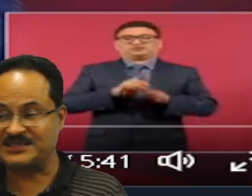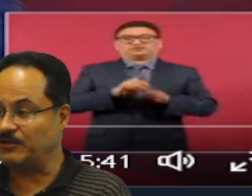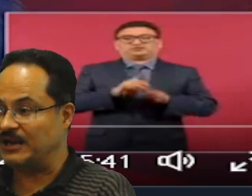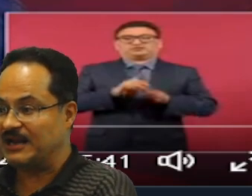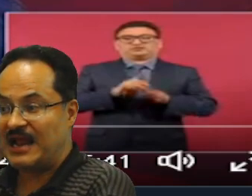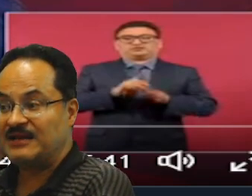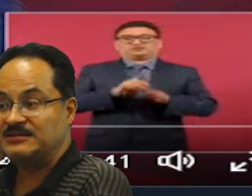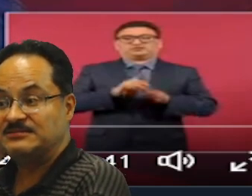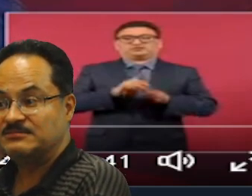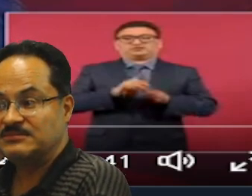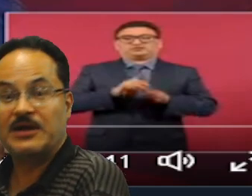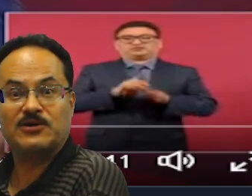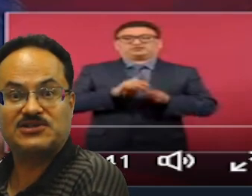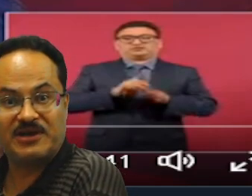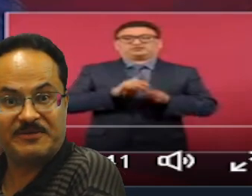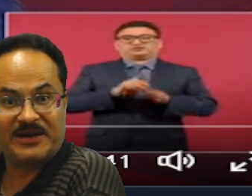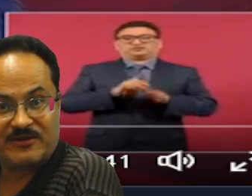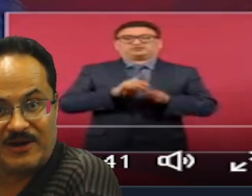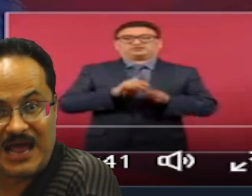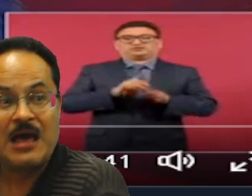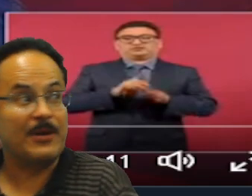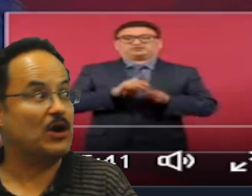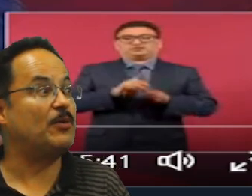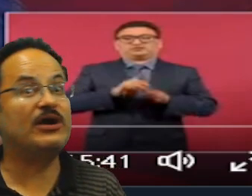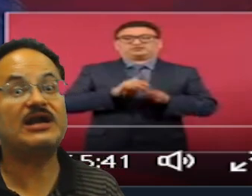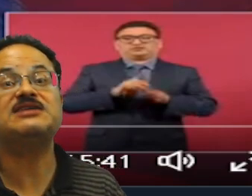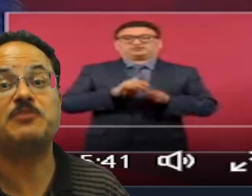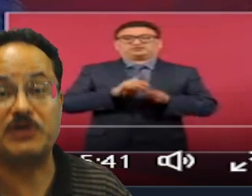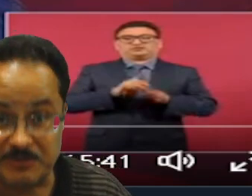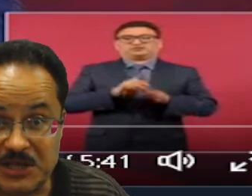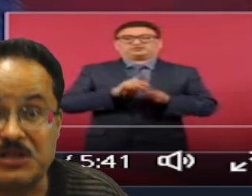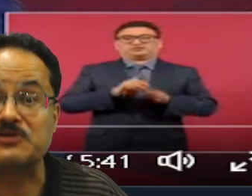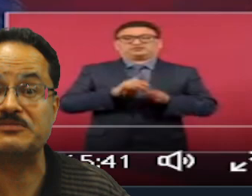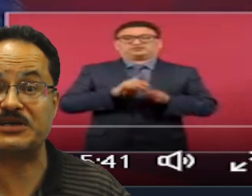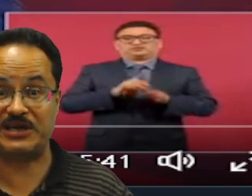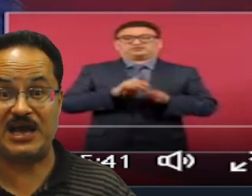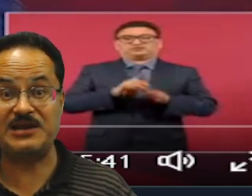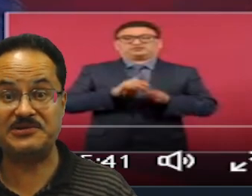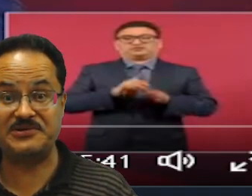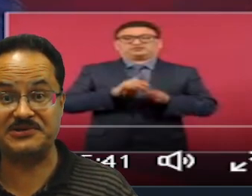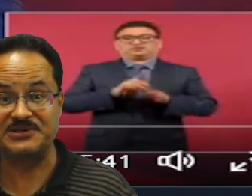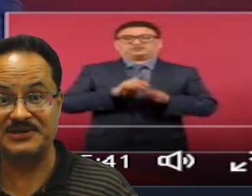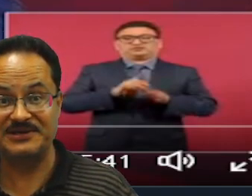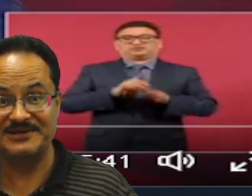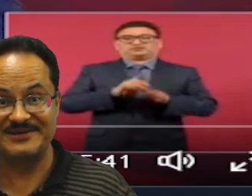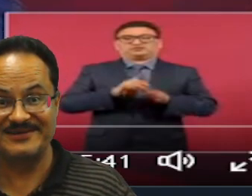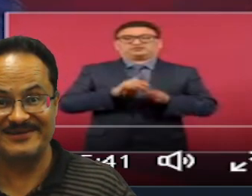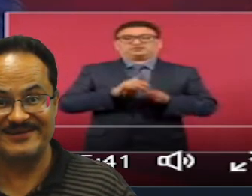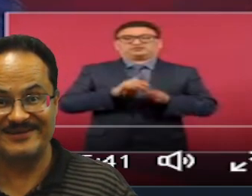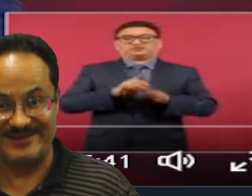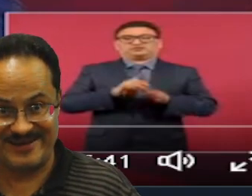haciéndole el gran negocio y iberdrola pero poner que es por el bien de los mexicanos